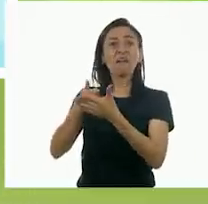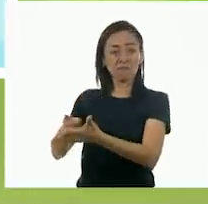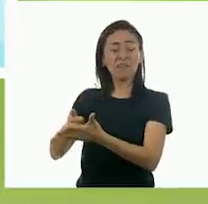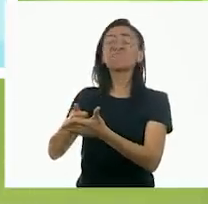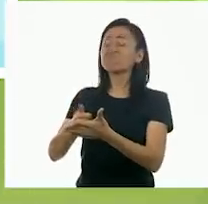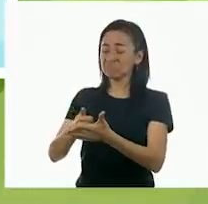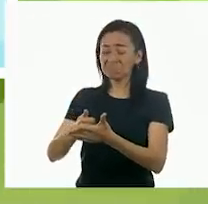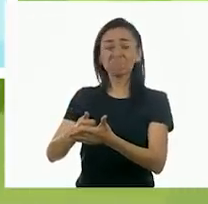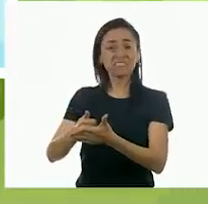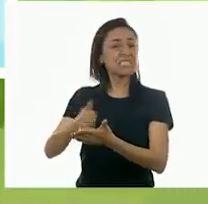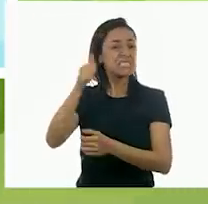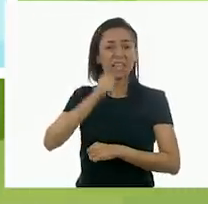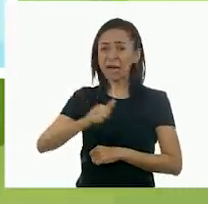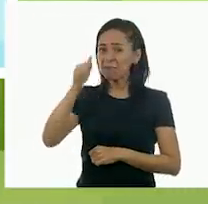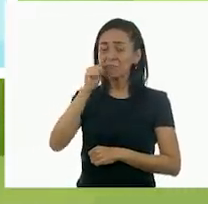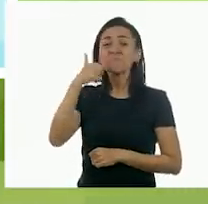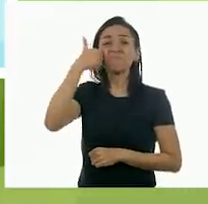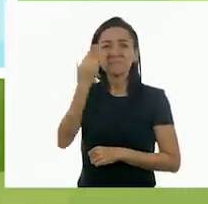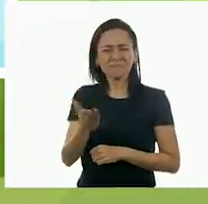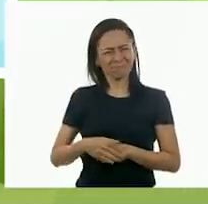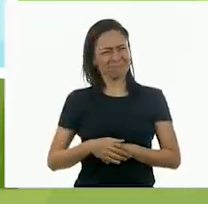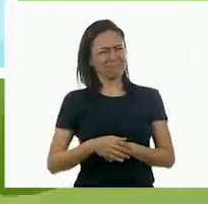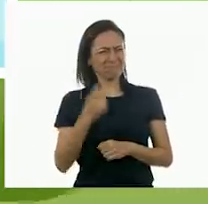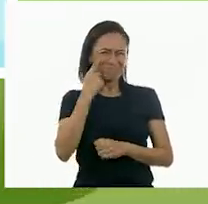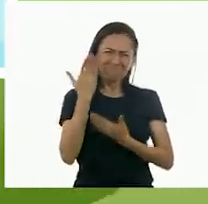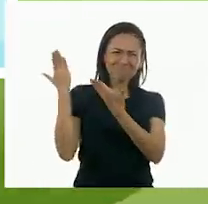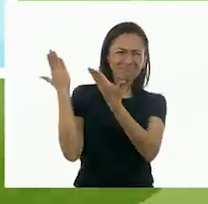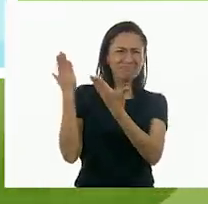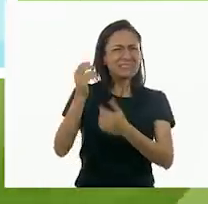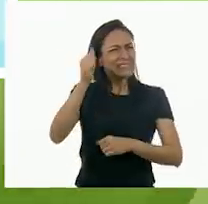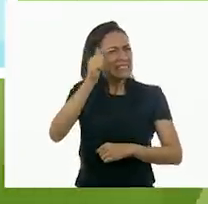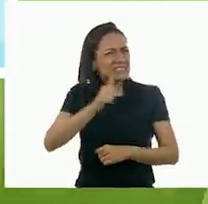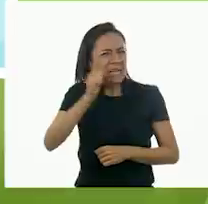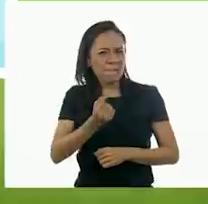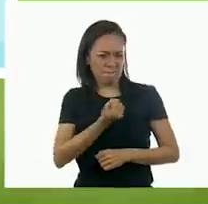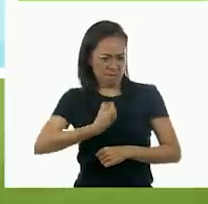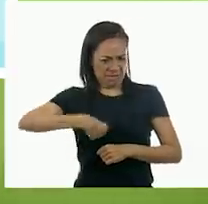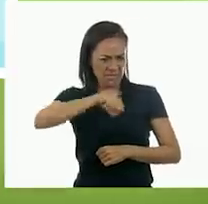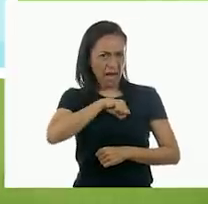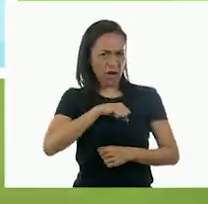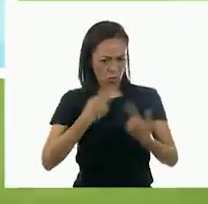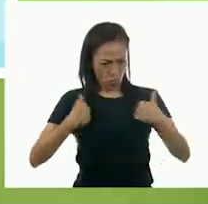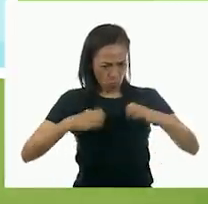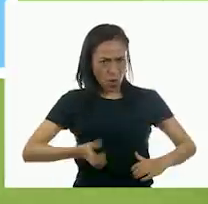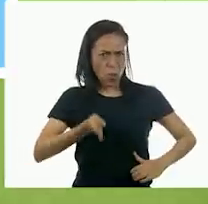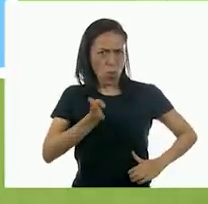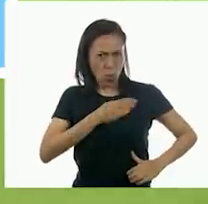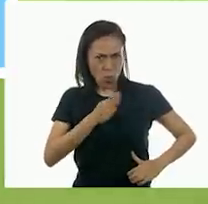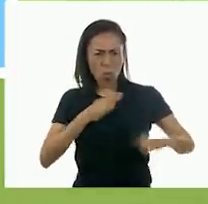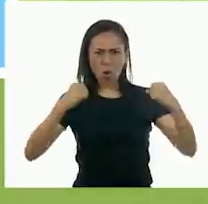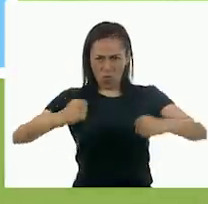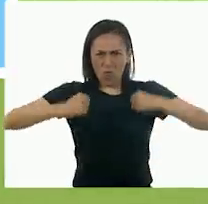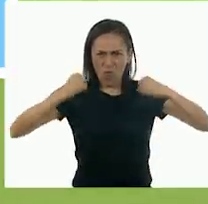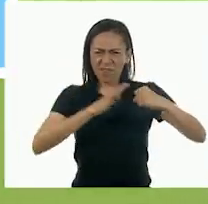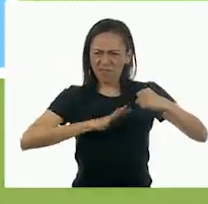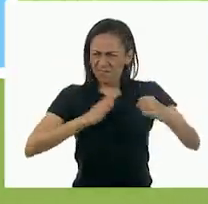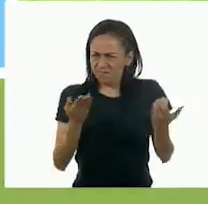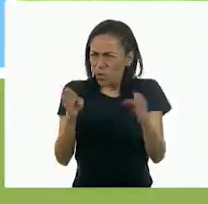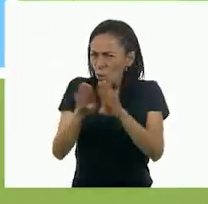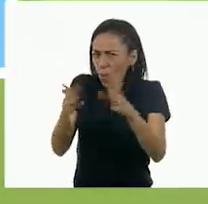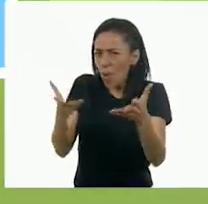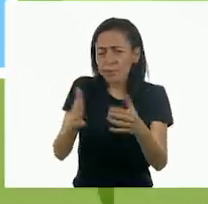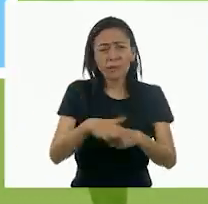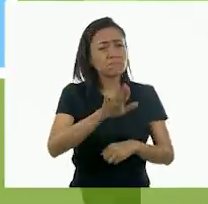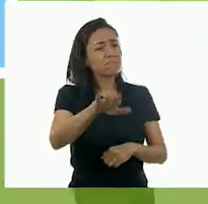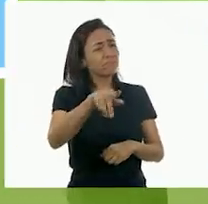Pero, ¿cómo le hace Pepe para estar tan sano, fuerte y feliz? ¡Fácil! Yo siempre como bien